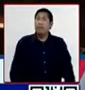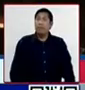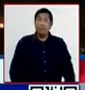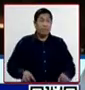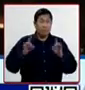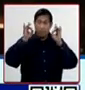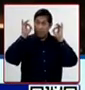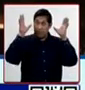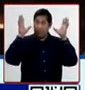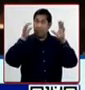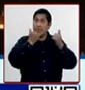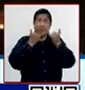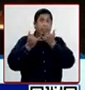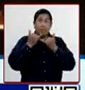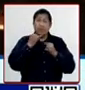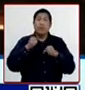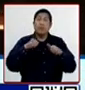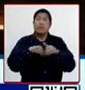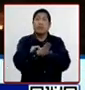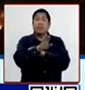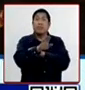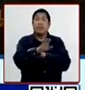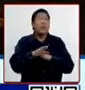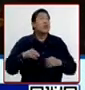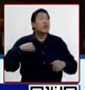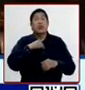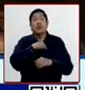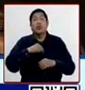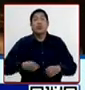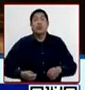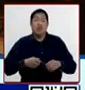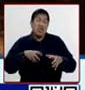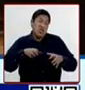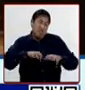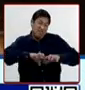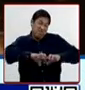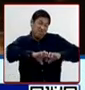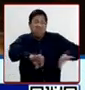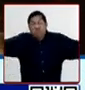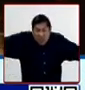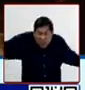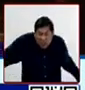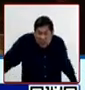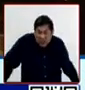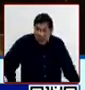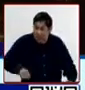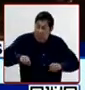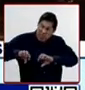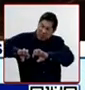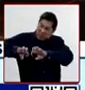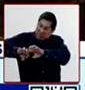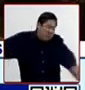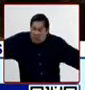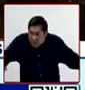acceder al incendio, pero se logró acceder. Tuvimos que abrir dos boquetes bastante importantes y con eso pudimos